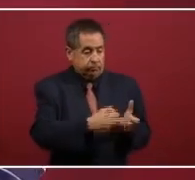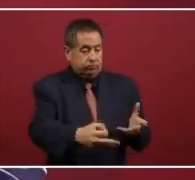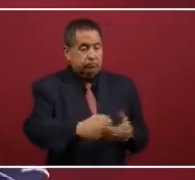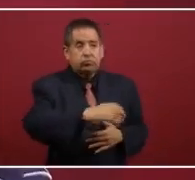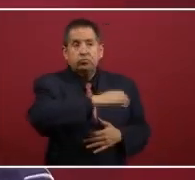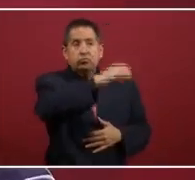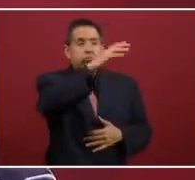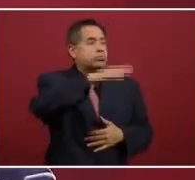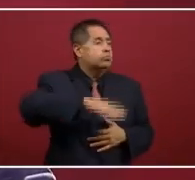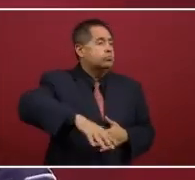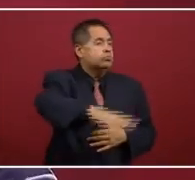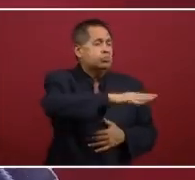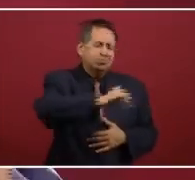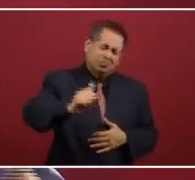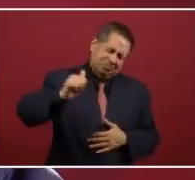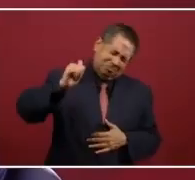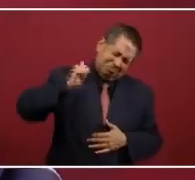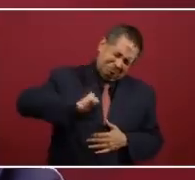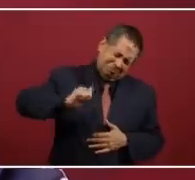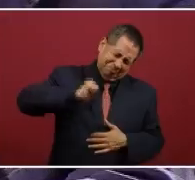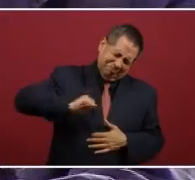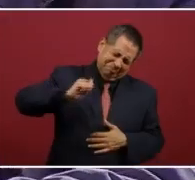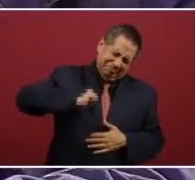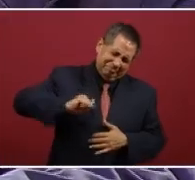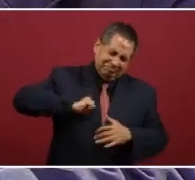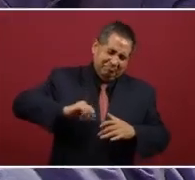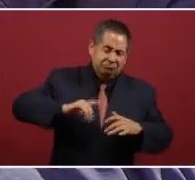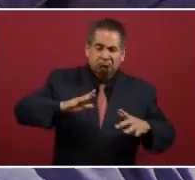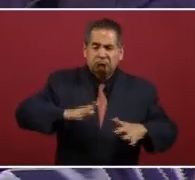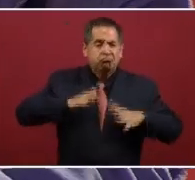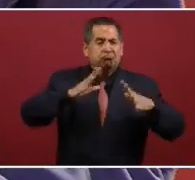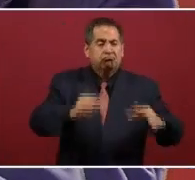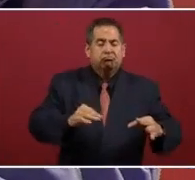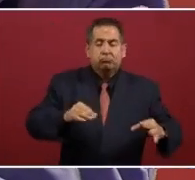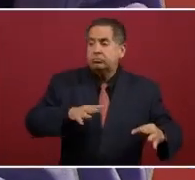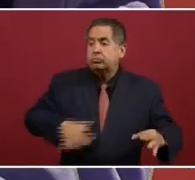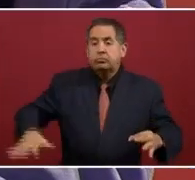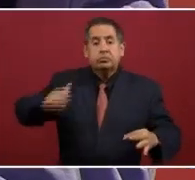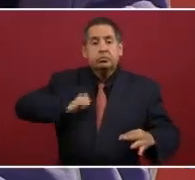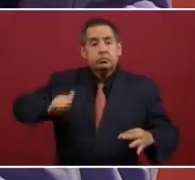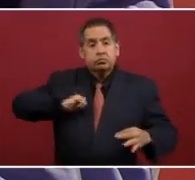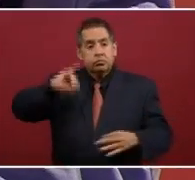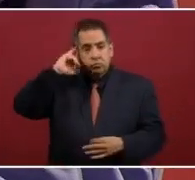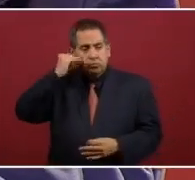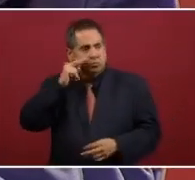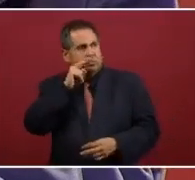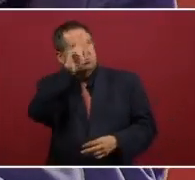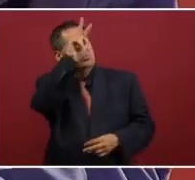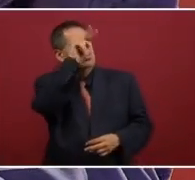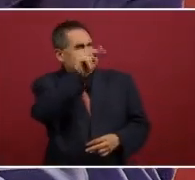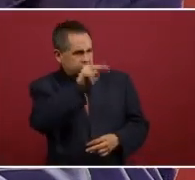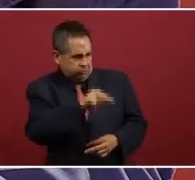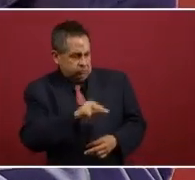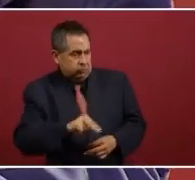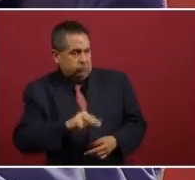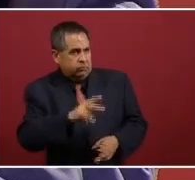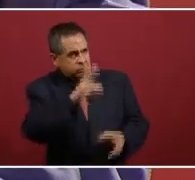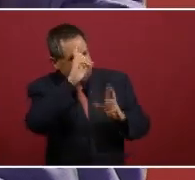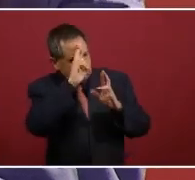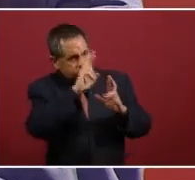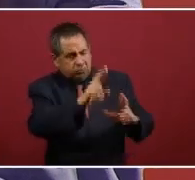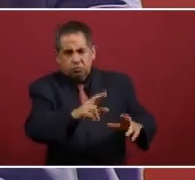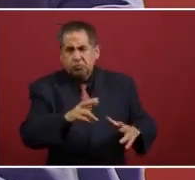imaginario de las culturas ancestrales como una entidad viva y sagrada desde sus orígenes